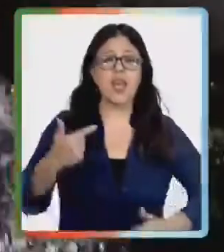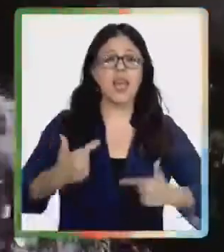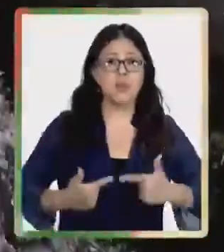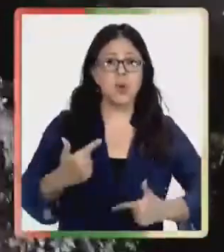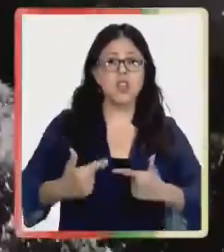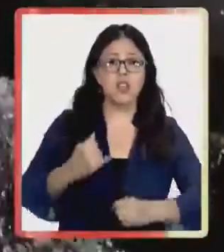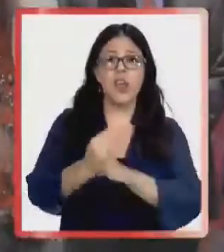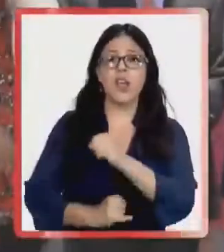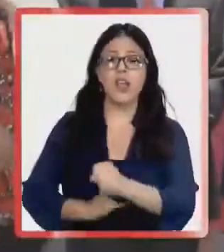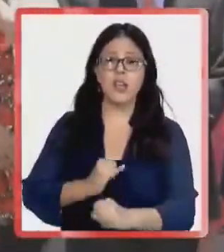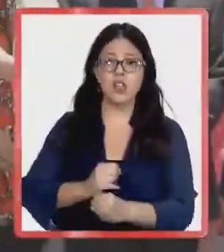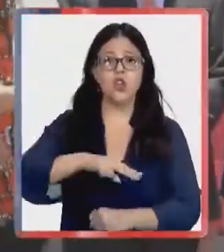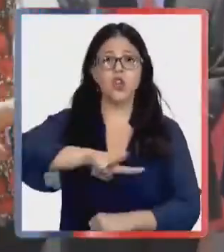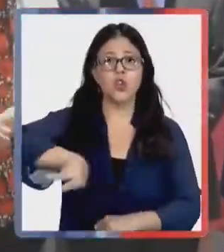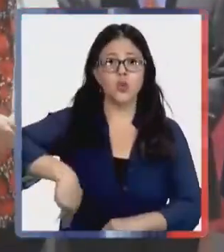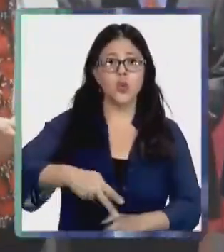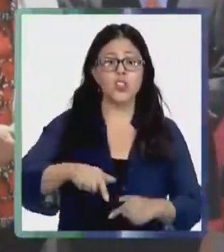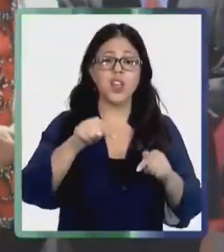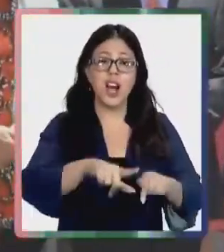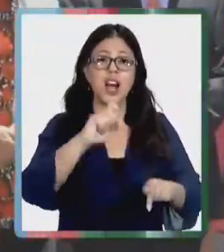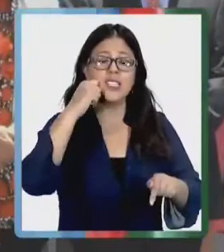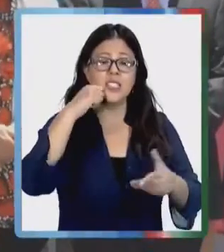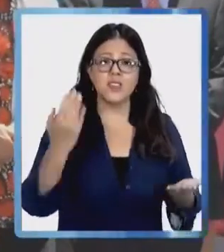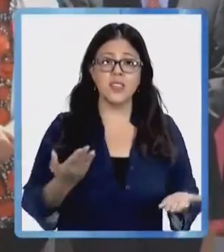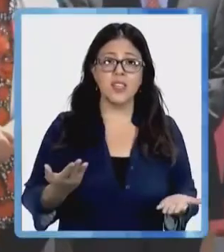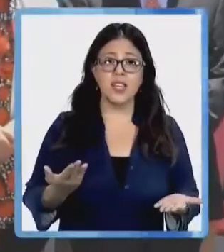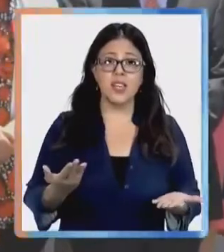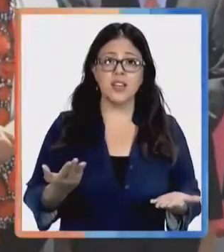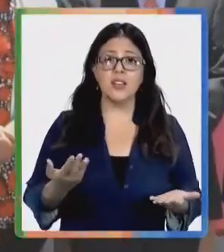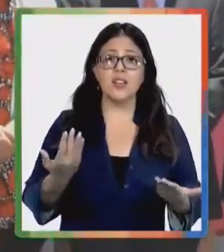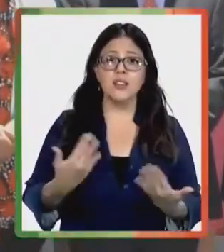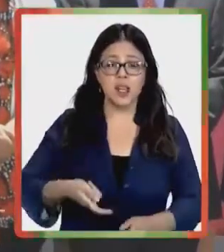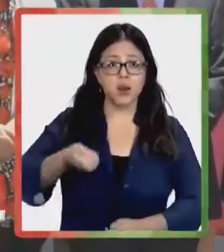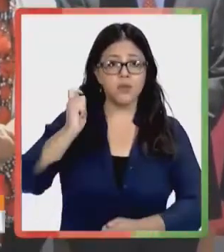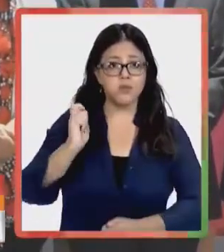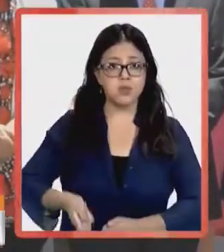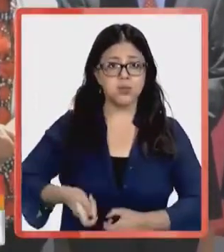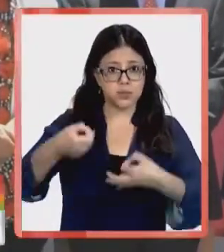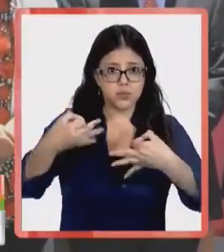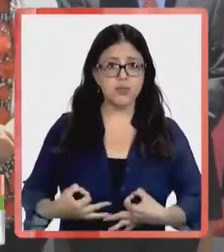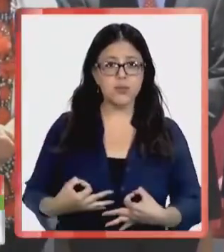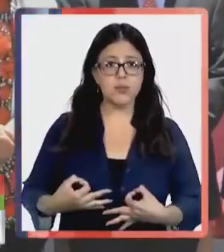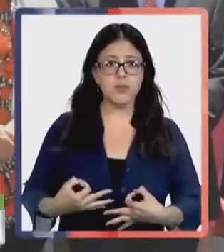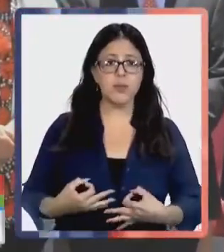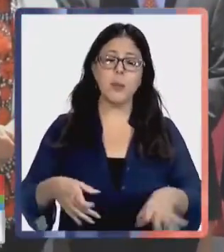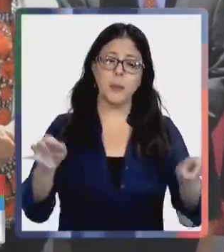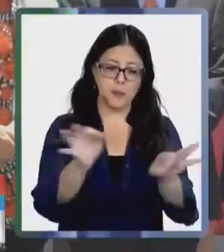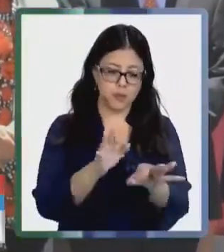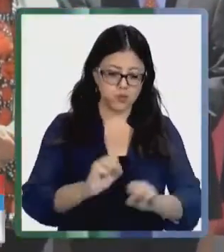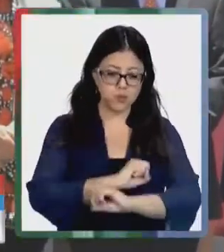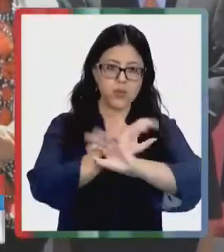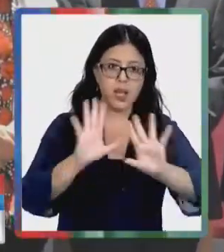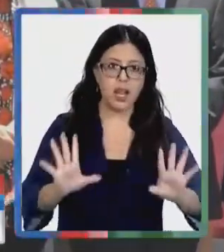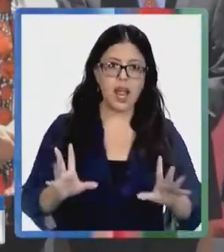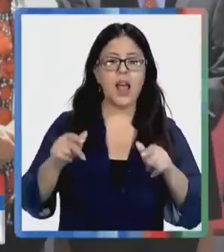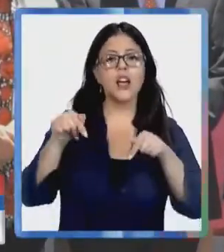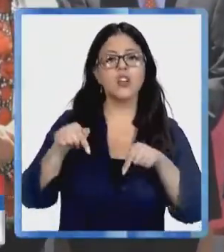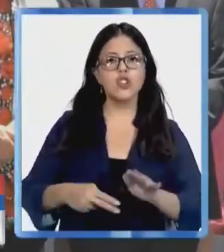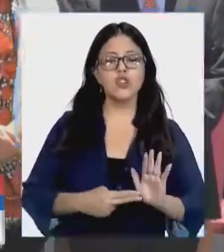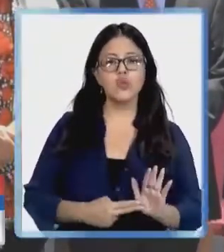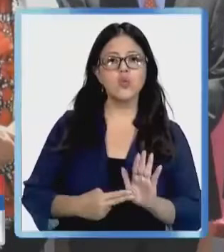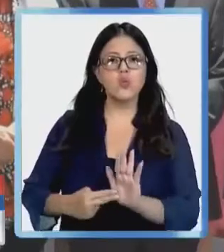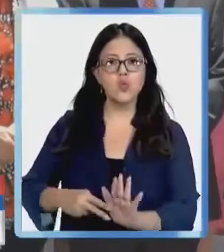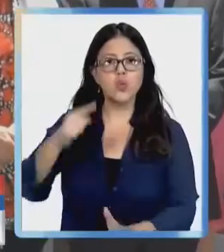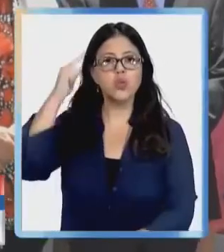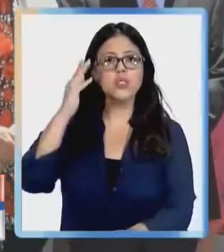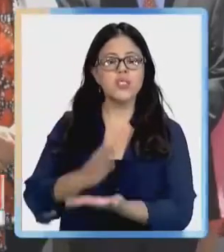política exterior, que se corona además con la obtención de un fallo sólido y fundamentado, que hoy se manifiesta